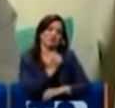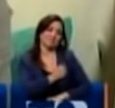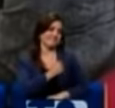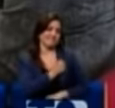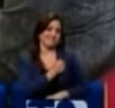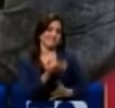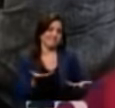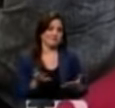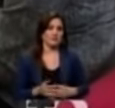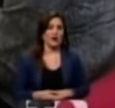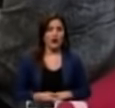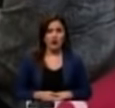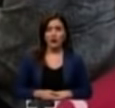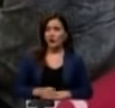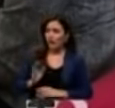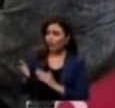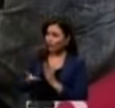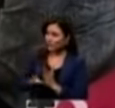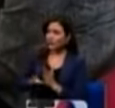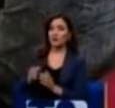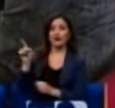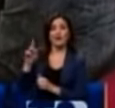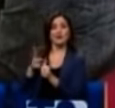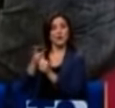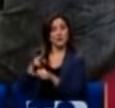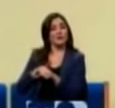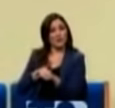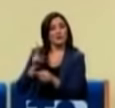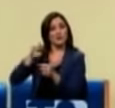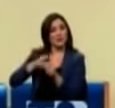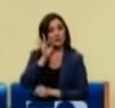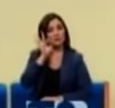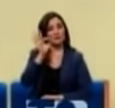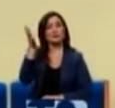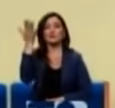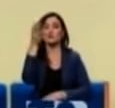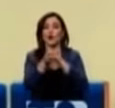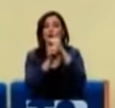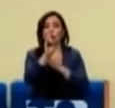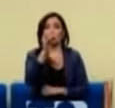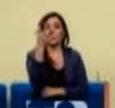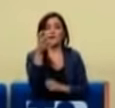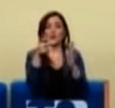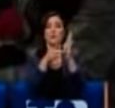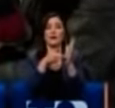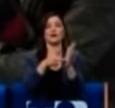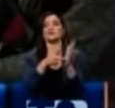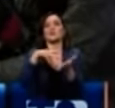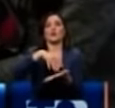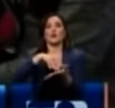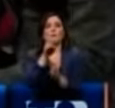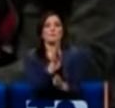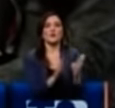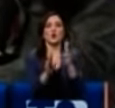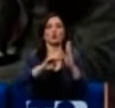podían recuperar. Esta también es la segunda ocasión en la que busca un cupo. En el 2015 su puntaje le permitió estudiar